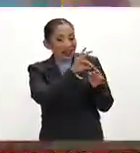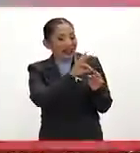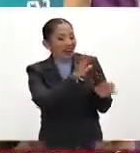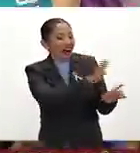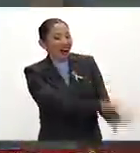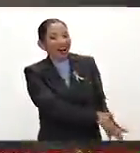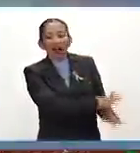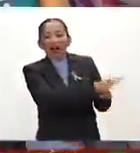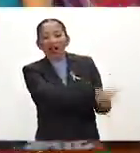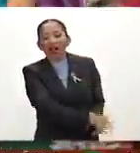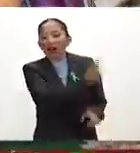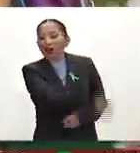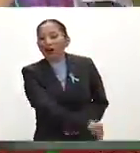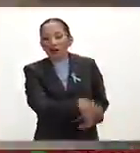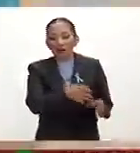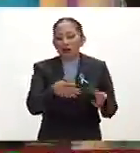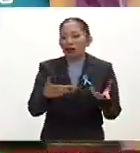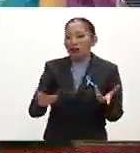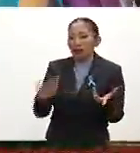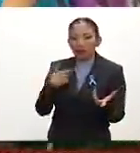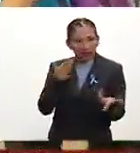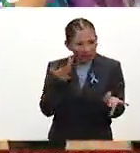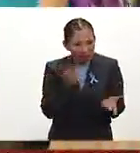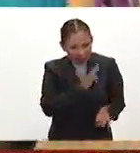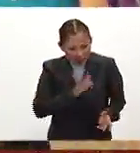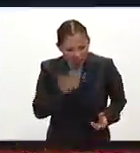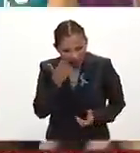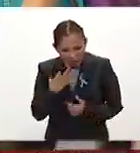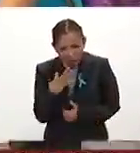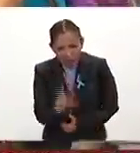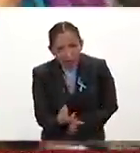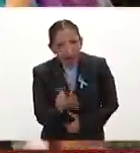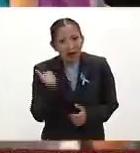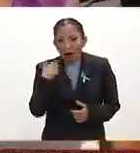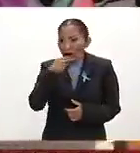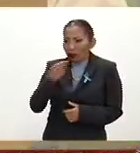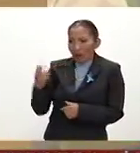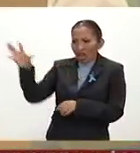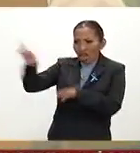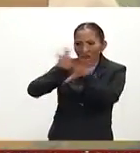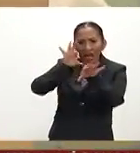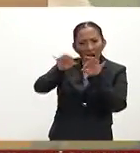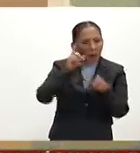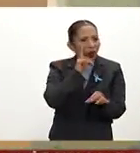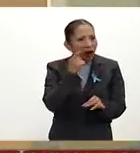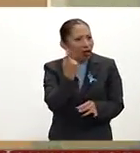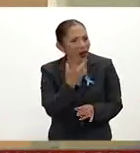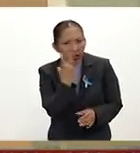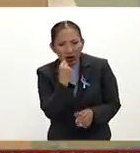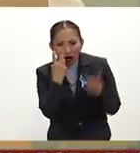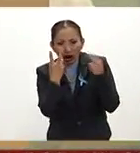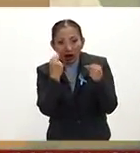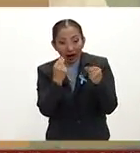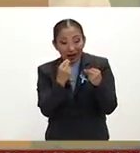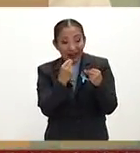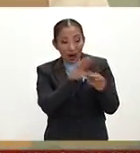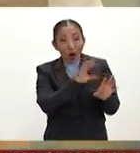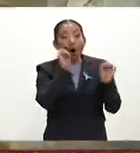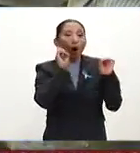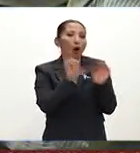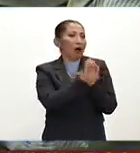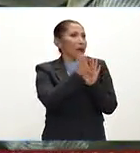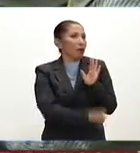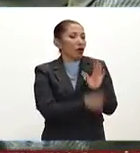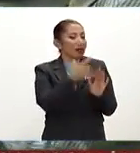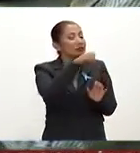postulada en igualdad de circunstancias que los varones, o incluso una vez que ya son